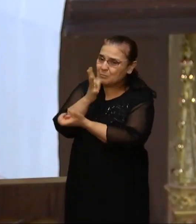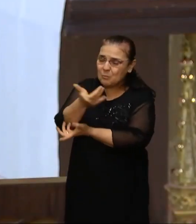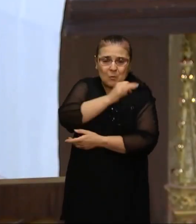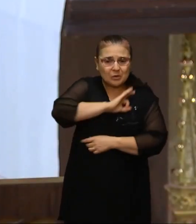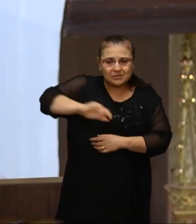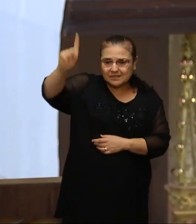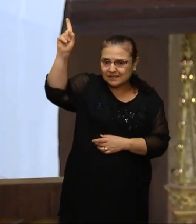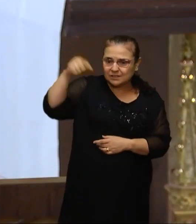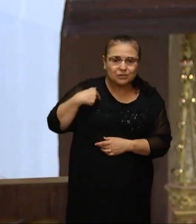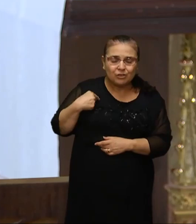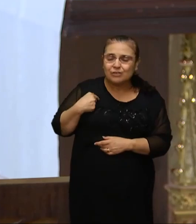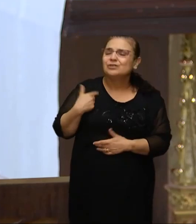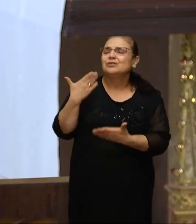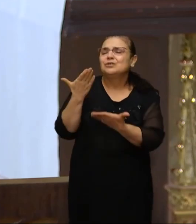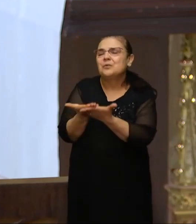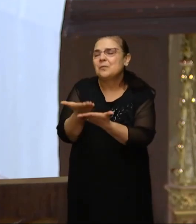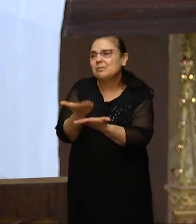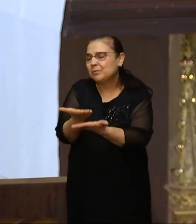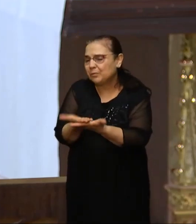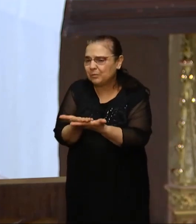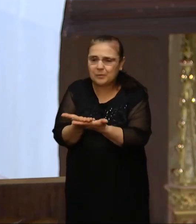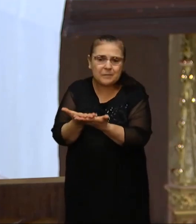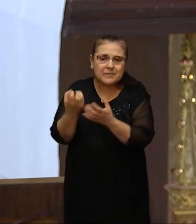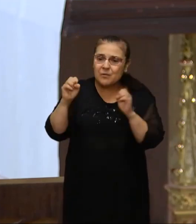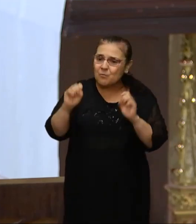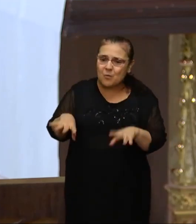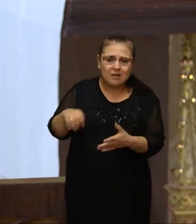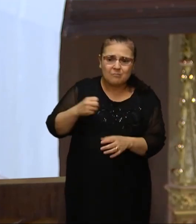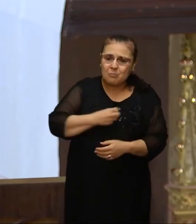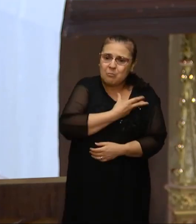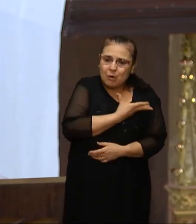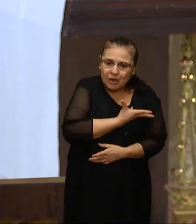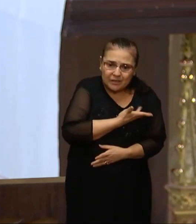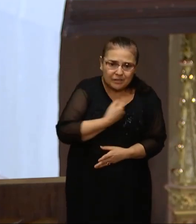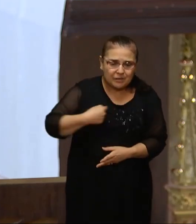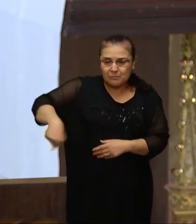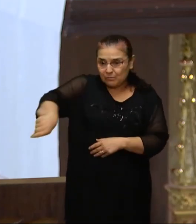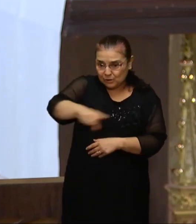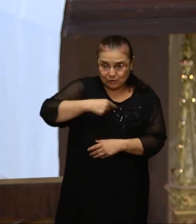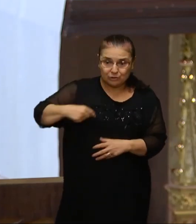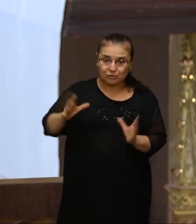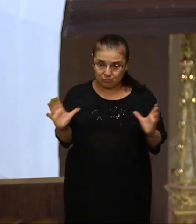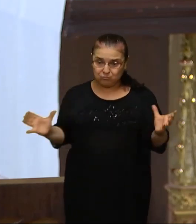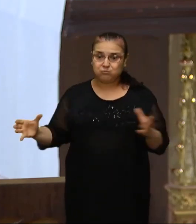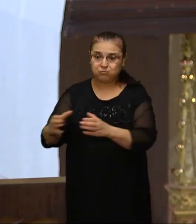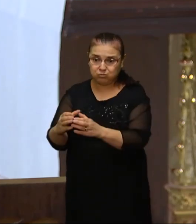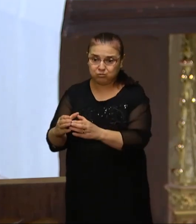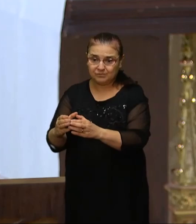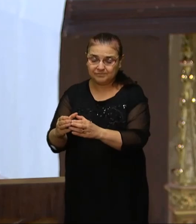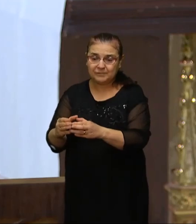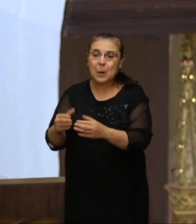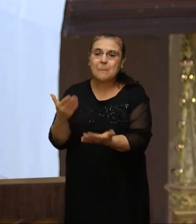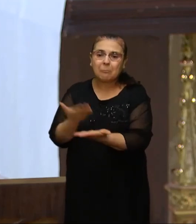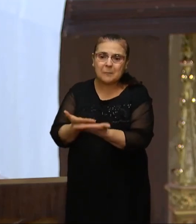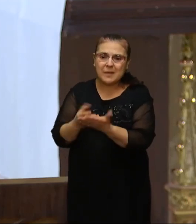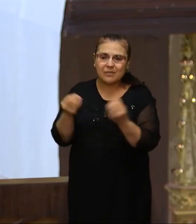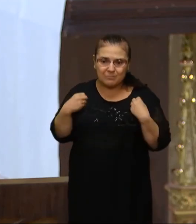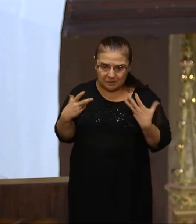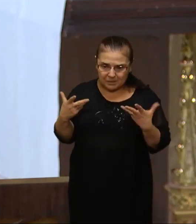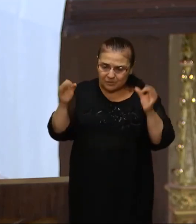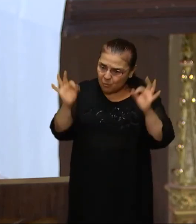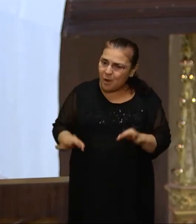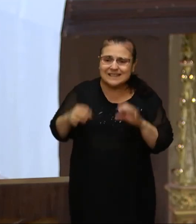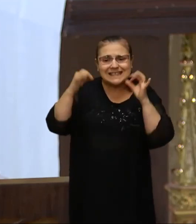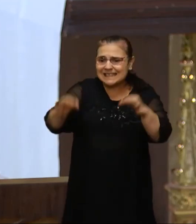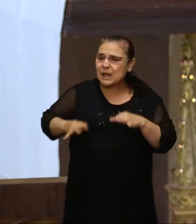señor os ruego que andéis como pide la vocación a la que habéis sido convocados sed siempre